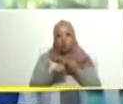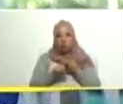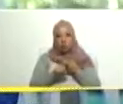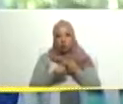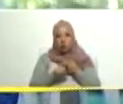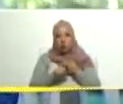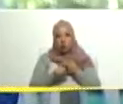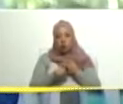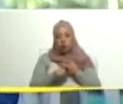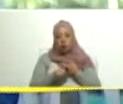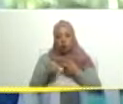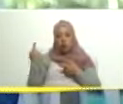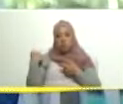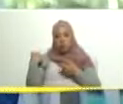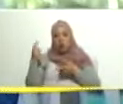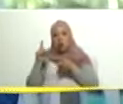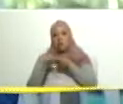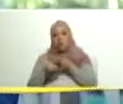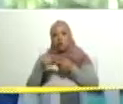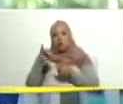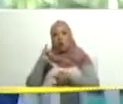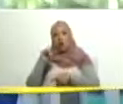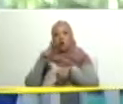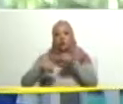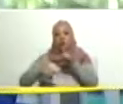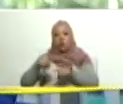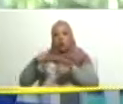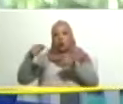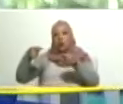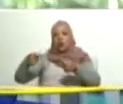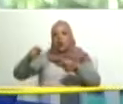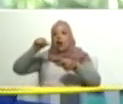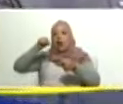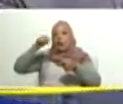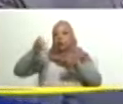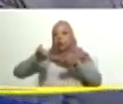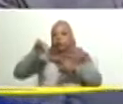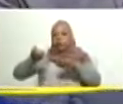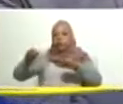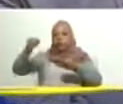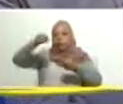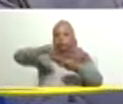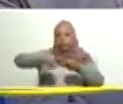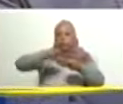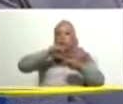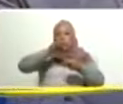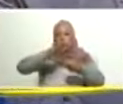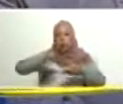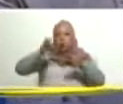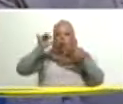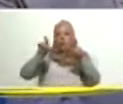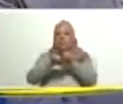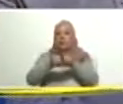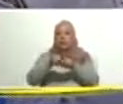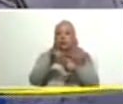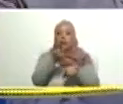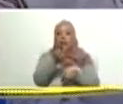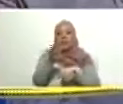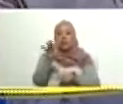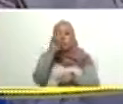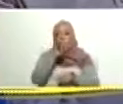que tiene Silita de hace 25 años la tenemos. La misma manga. No hay